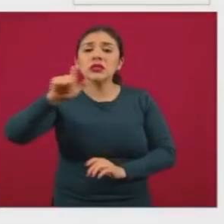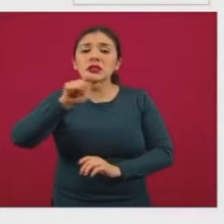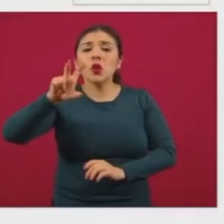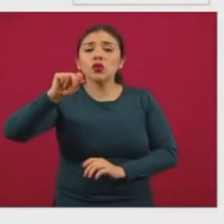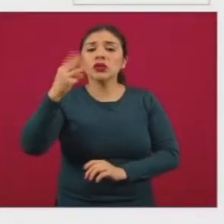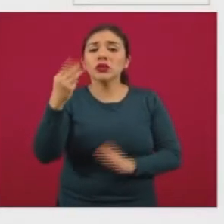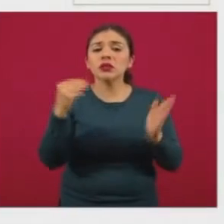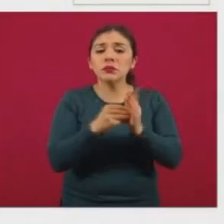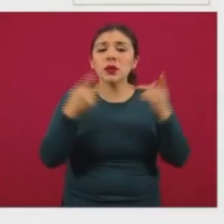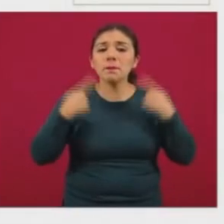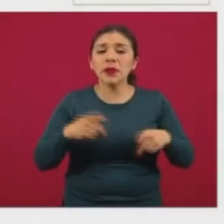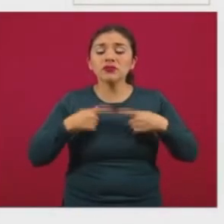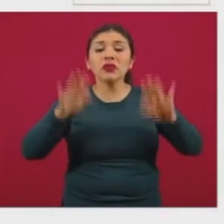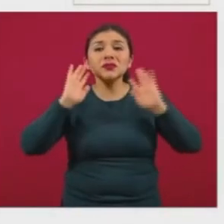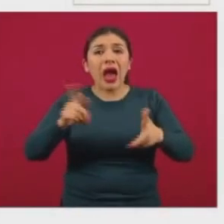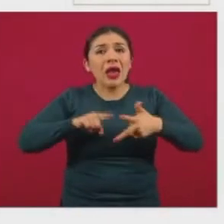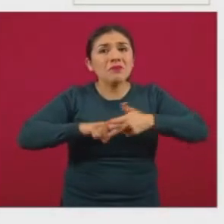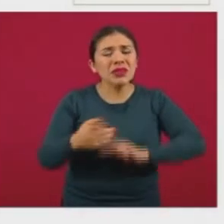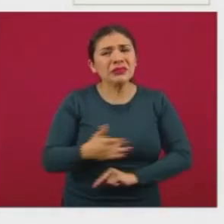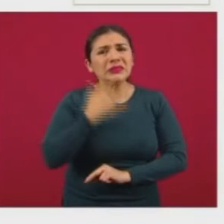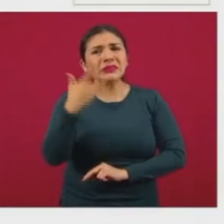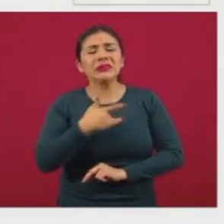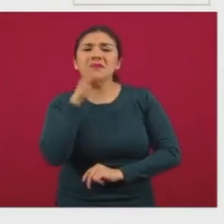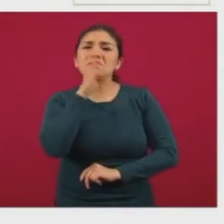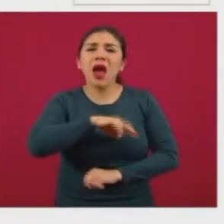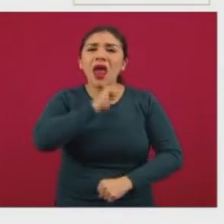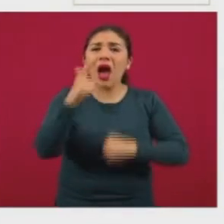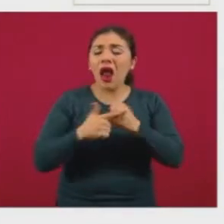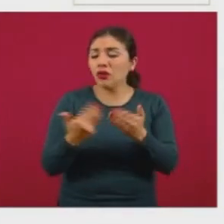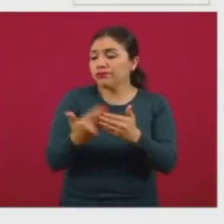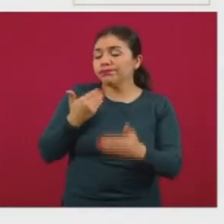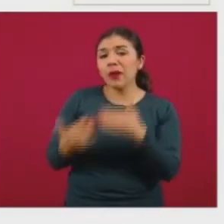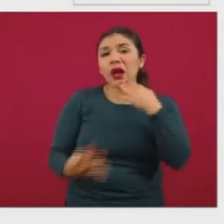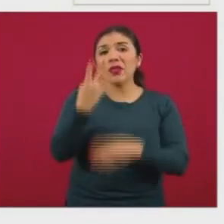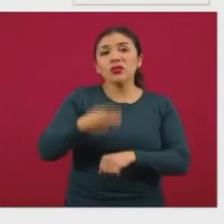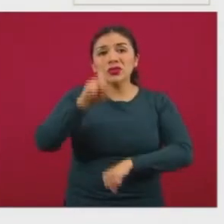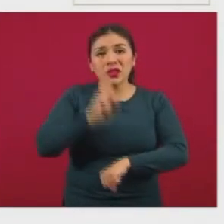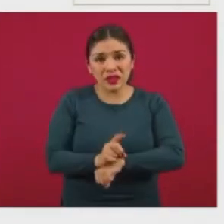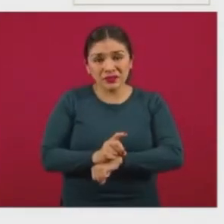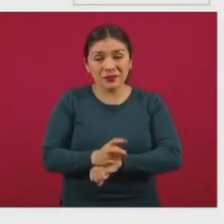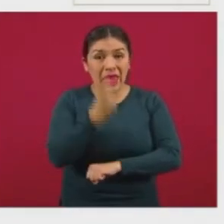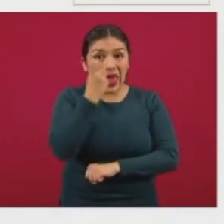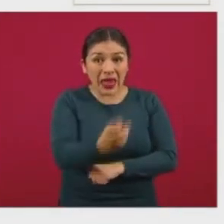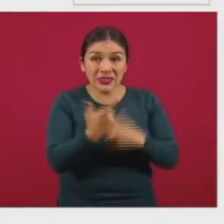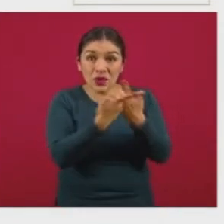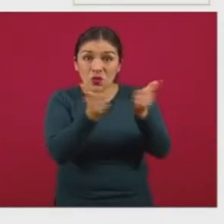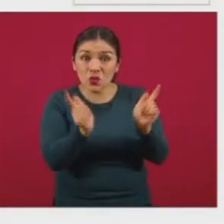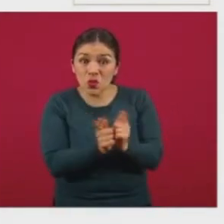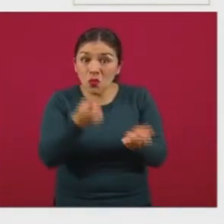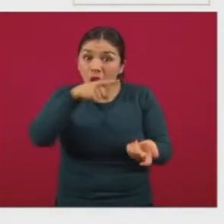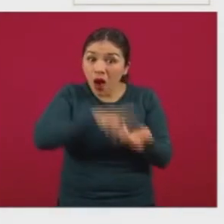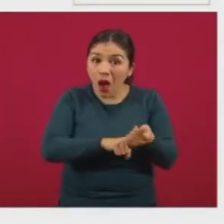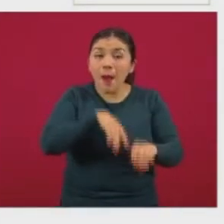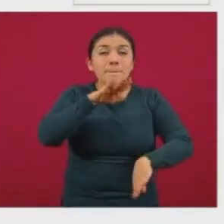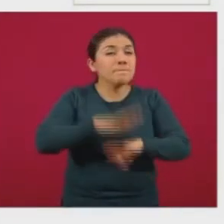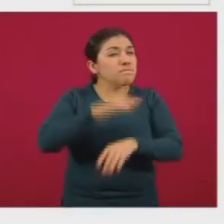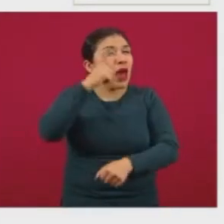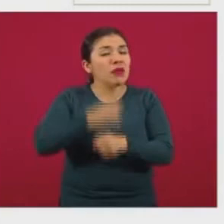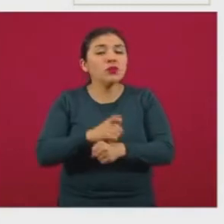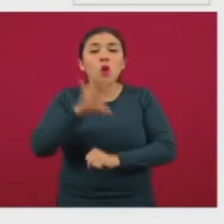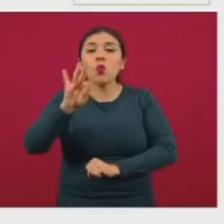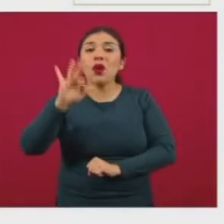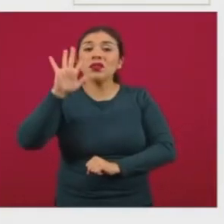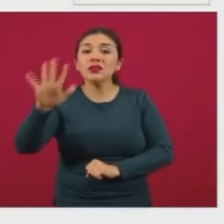7.783.000 personas las que han iniciado con signos y síntomas en los últimos 14 días. Y de este grupo, el que ha contribuido con un